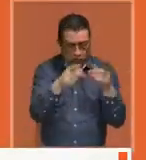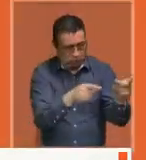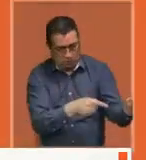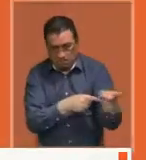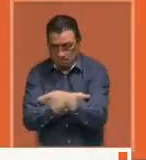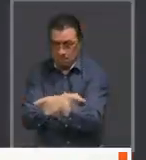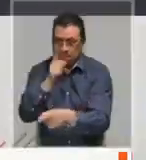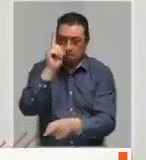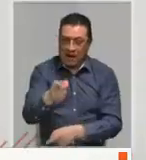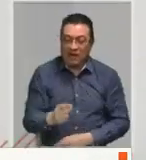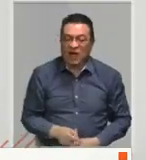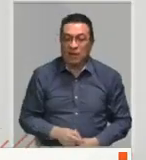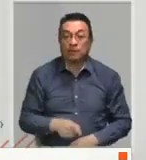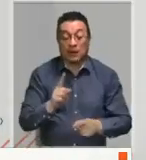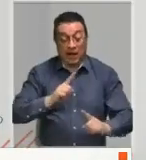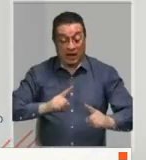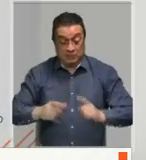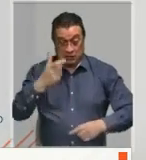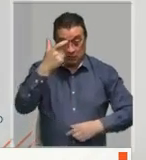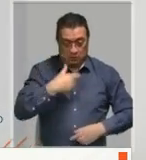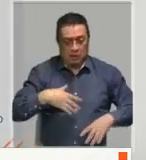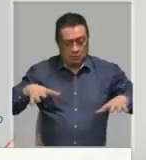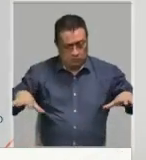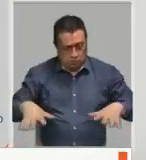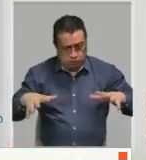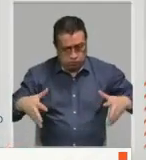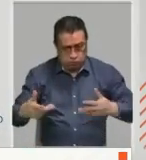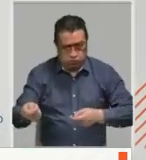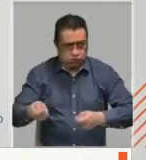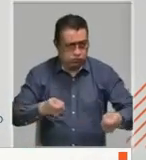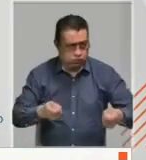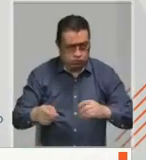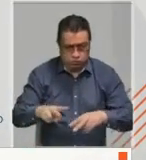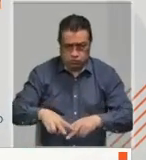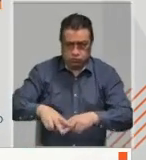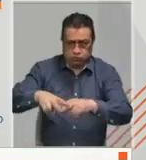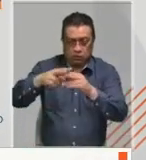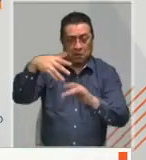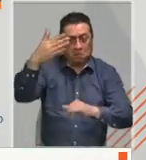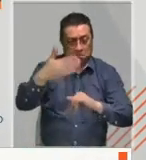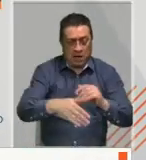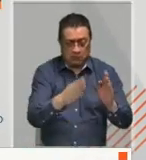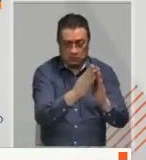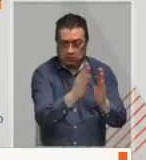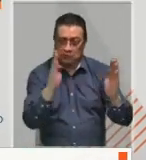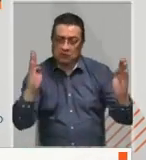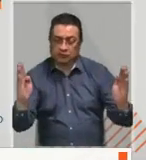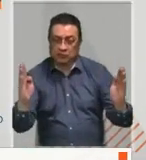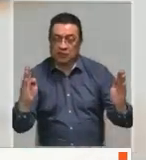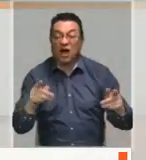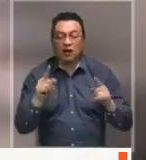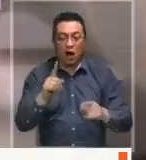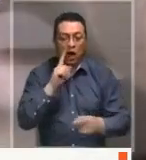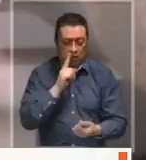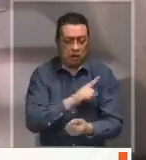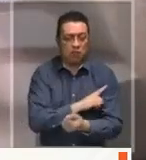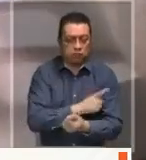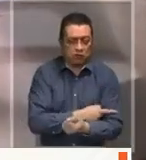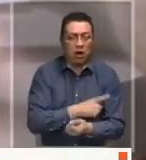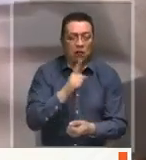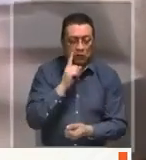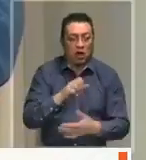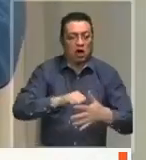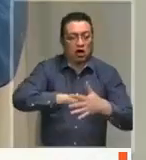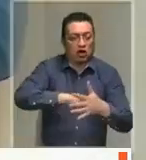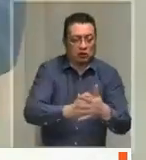El administrador tiene que hacer todo lo posible para recuperar la operación de esa ISAPRE en un plazo definido y tiene ciertas atribuciones como congelar